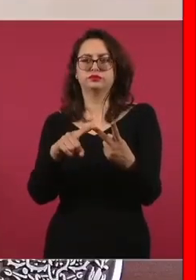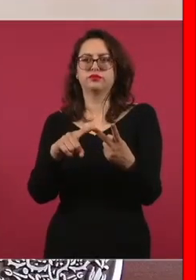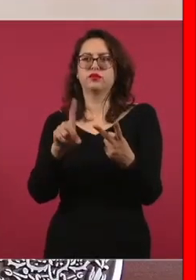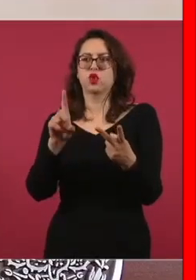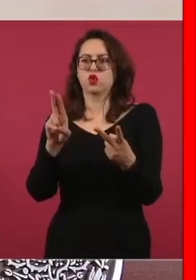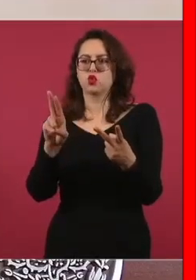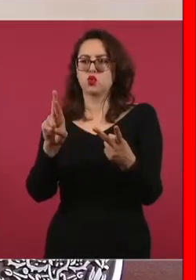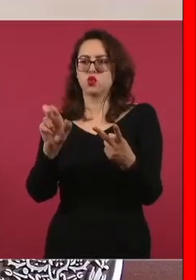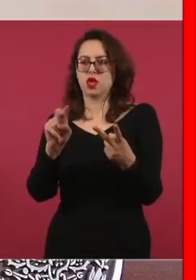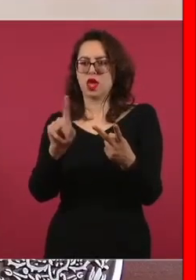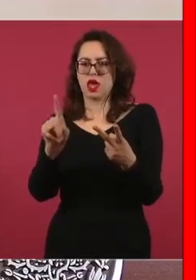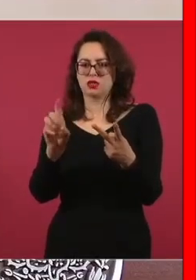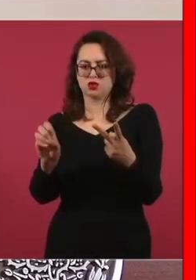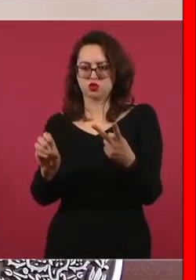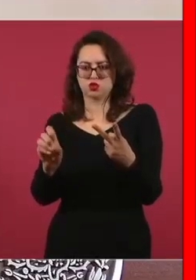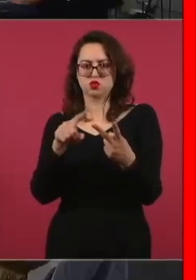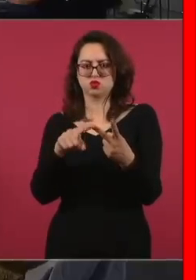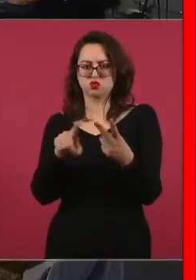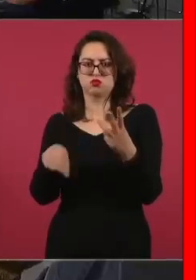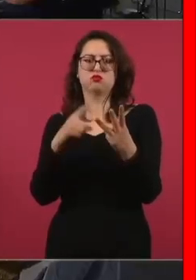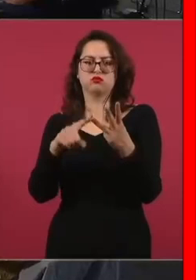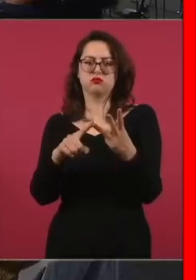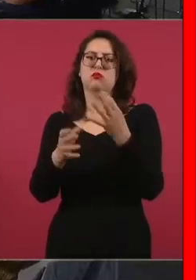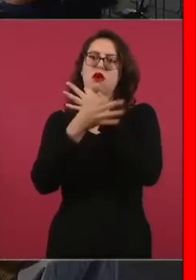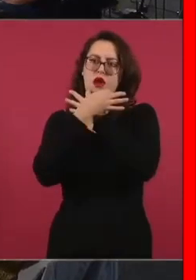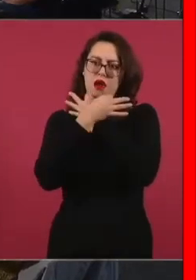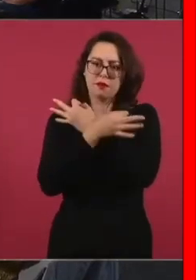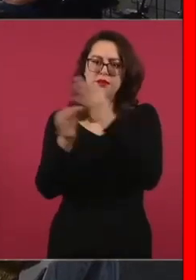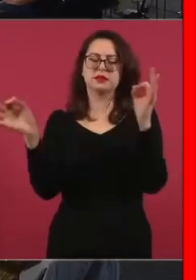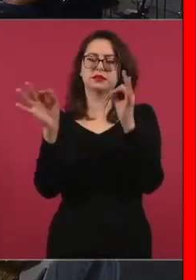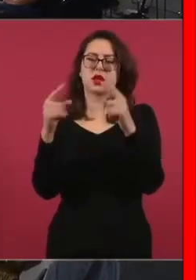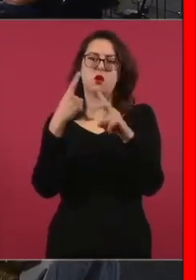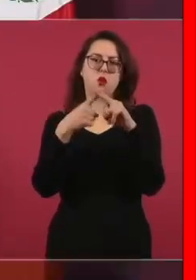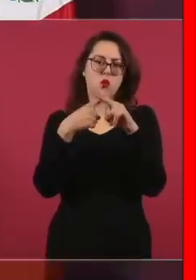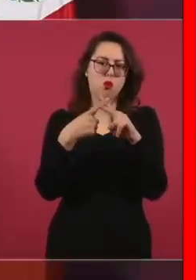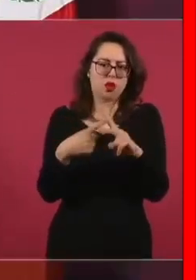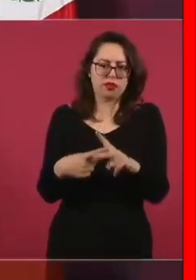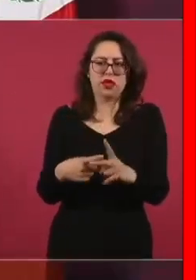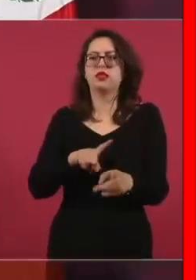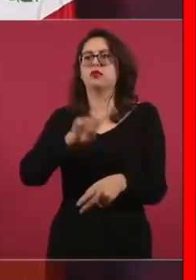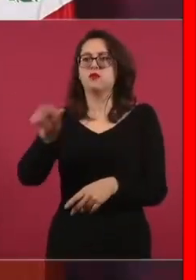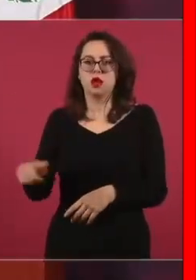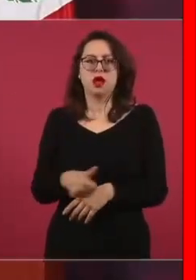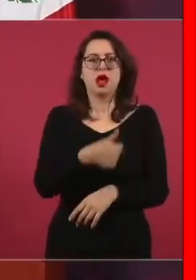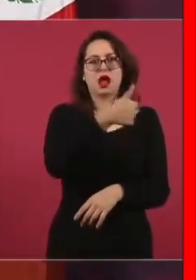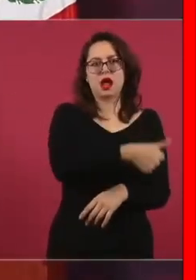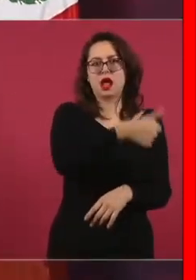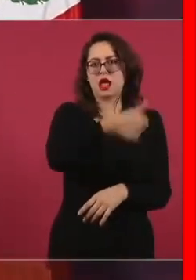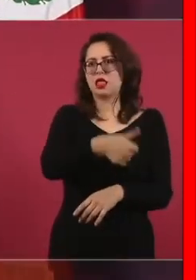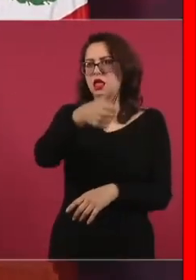Durazo, y ya dieron a conocer los resultados, y luego hablaron todos, y